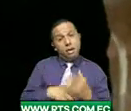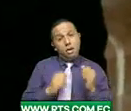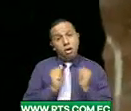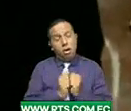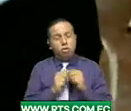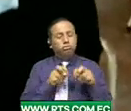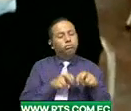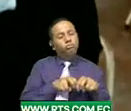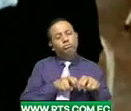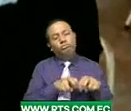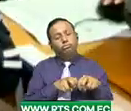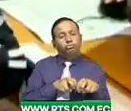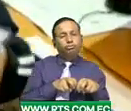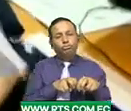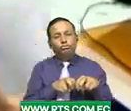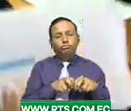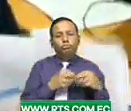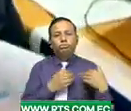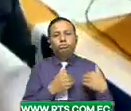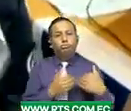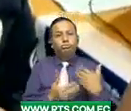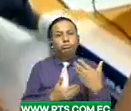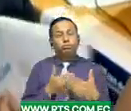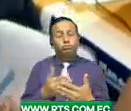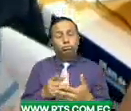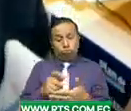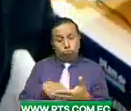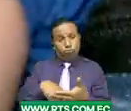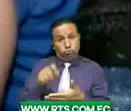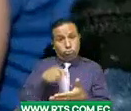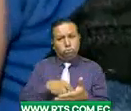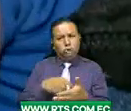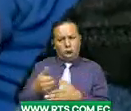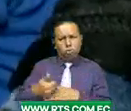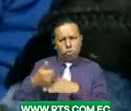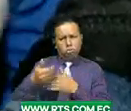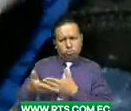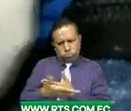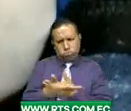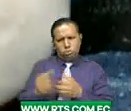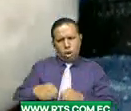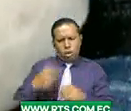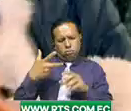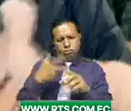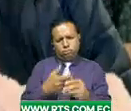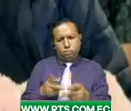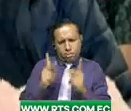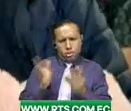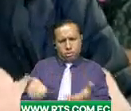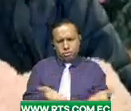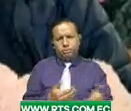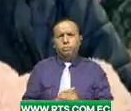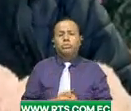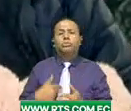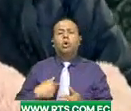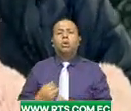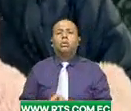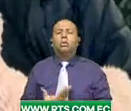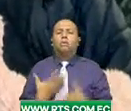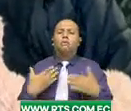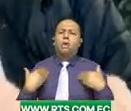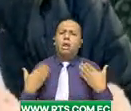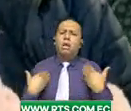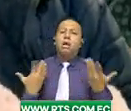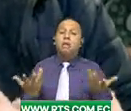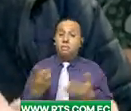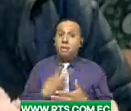hijos, esperaron el turno y presentaron el consentimiento informado, autorizando la inoculación. Muy contenta, ya que mi hija reciba la